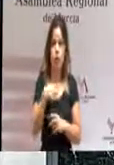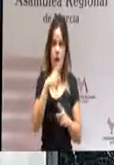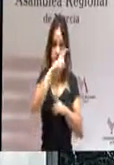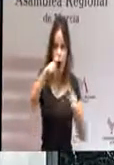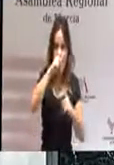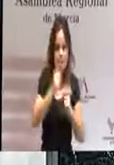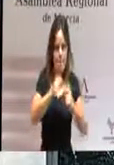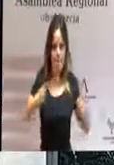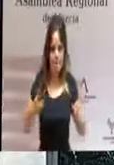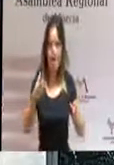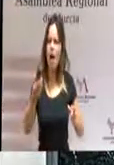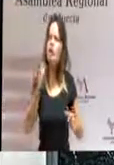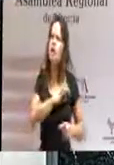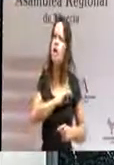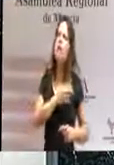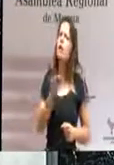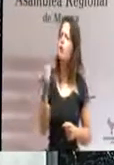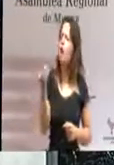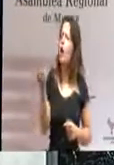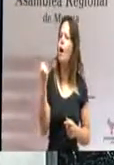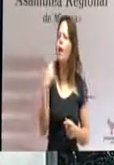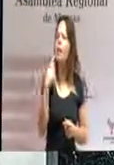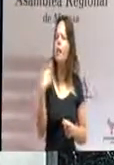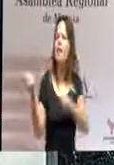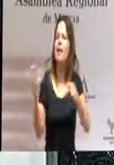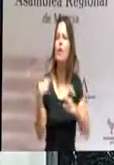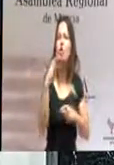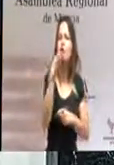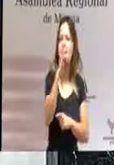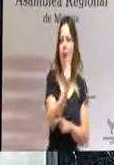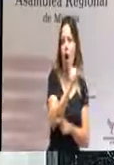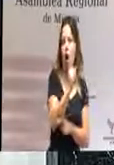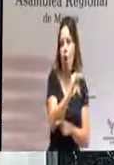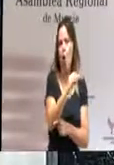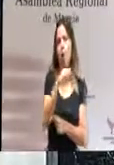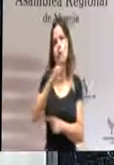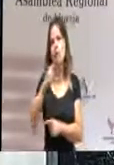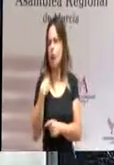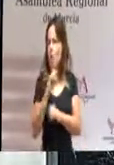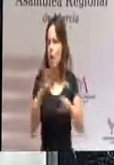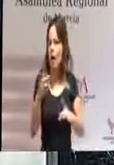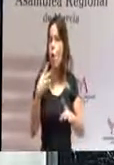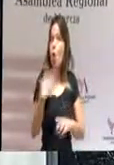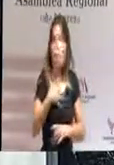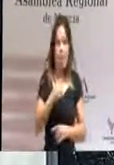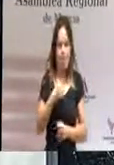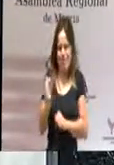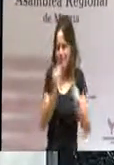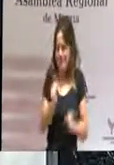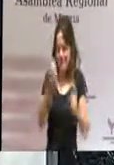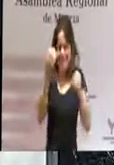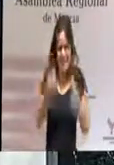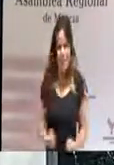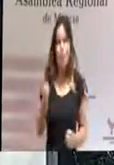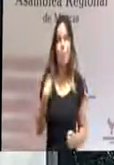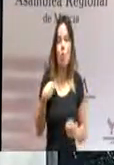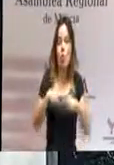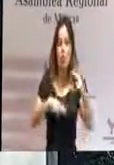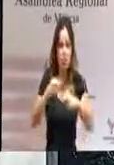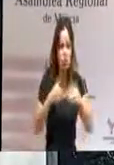habló ayer del trasvase Tajo Segura. Voy a ser muy claro. Podemos defiende sin ambigüedad esta